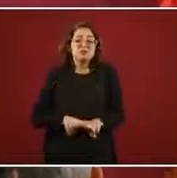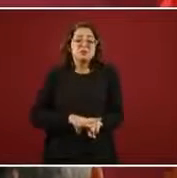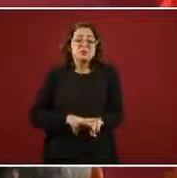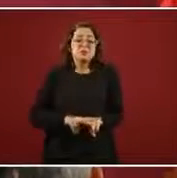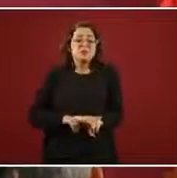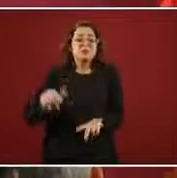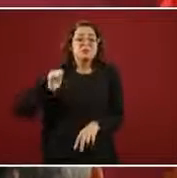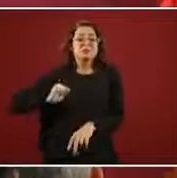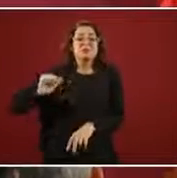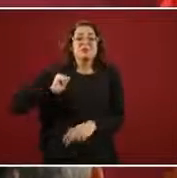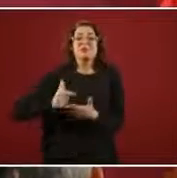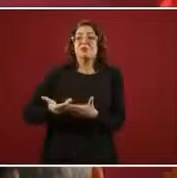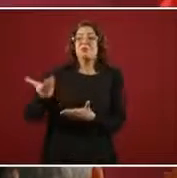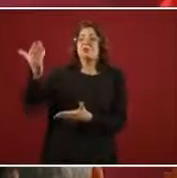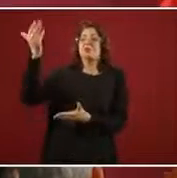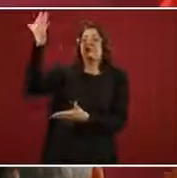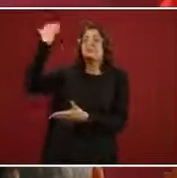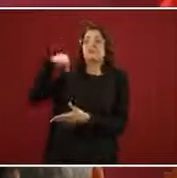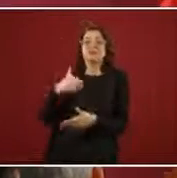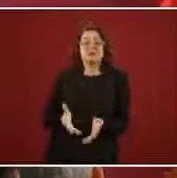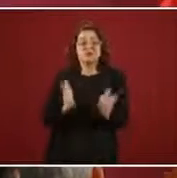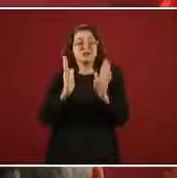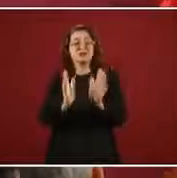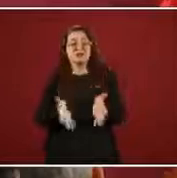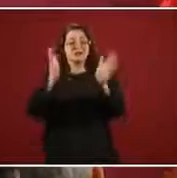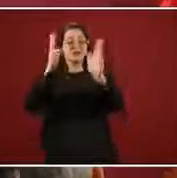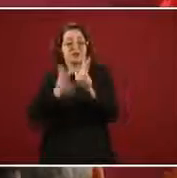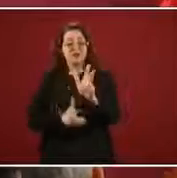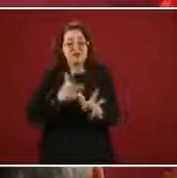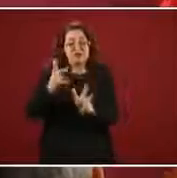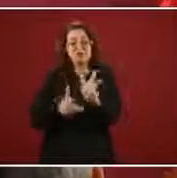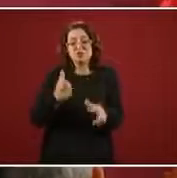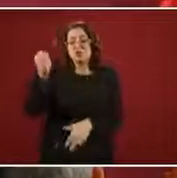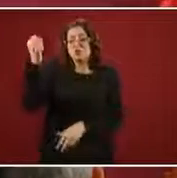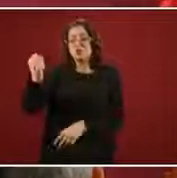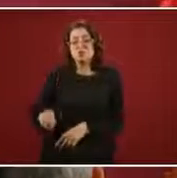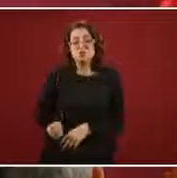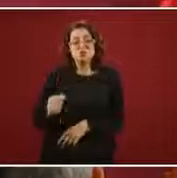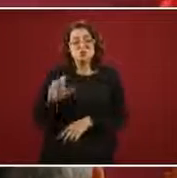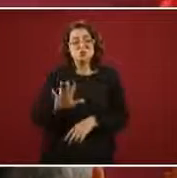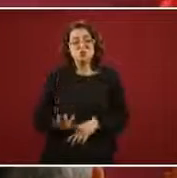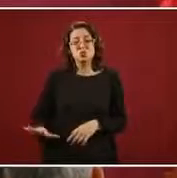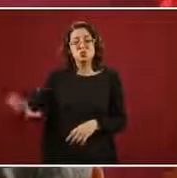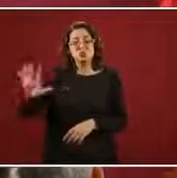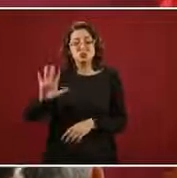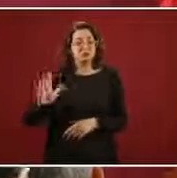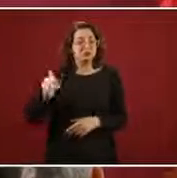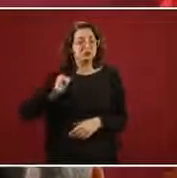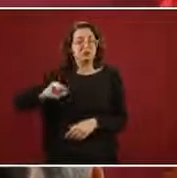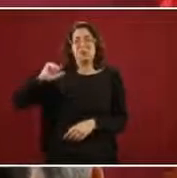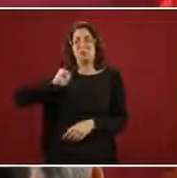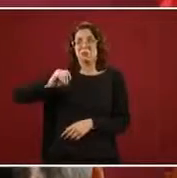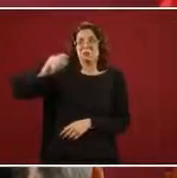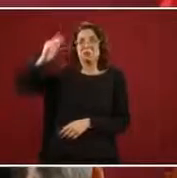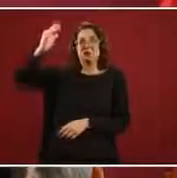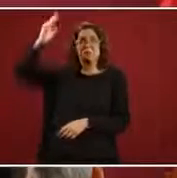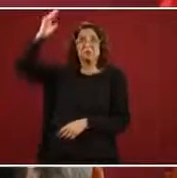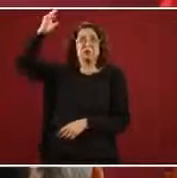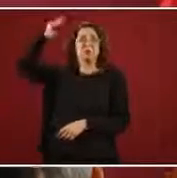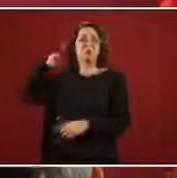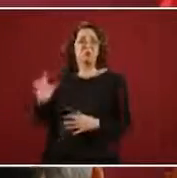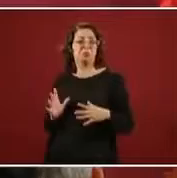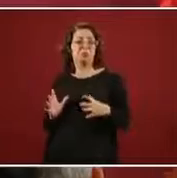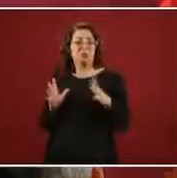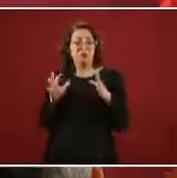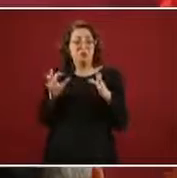del sureste, el ferrocarril del sureste que existía, como tú lo mencionas, desde